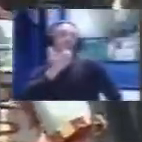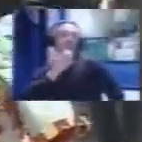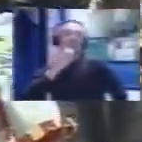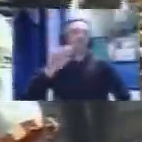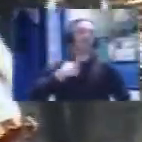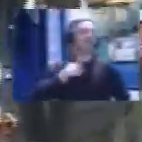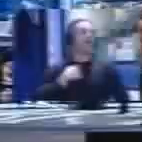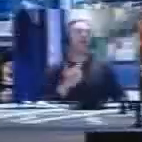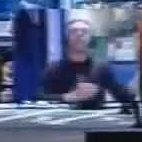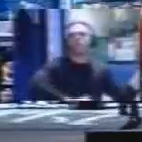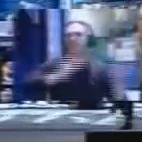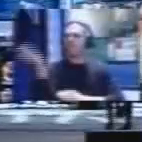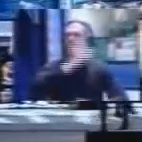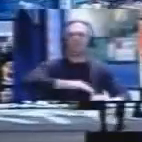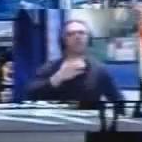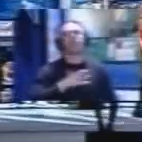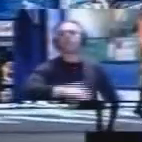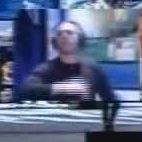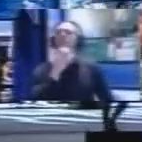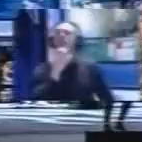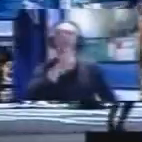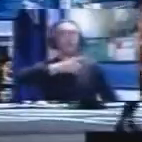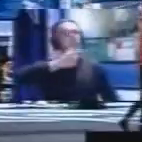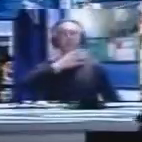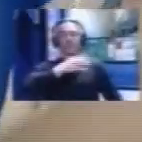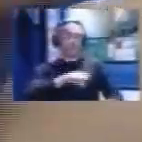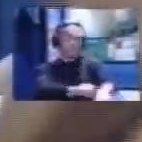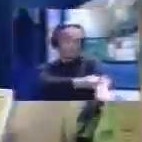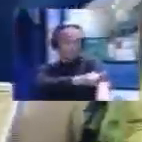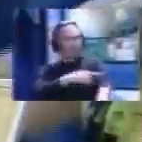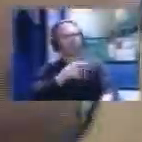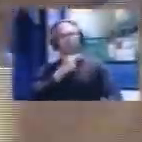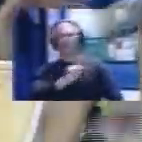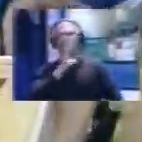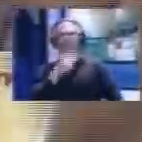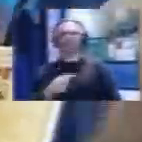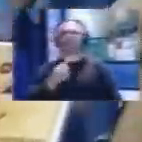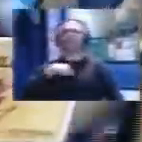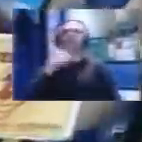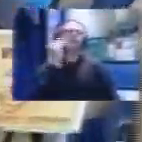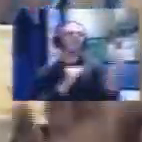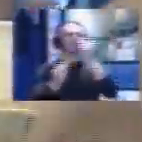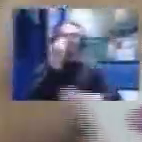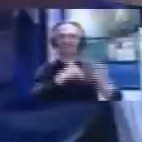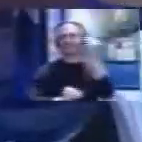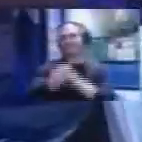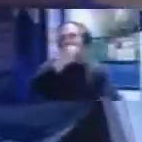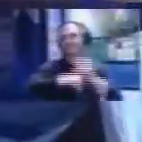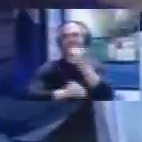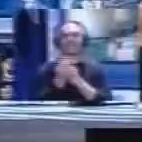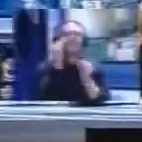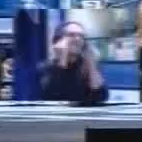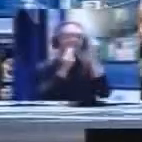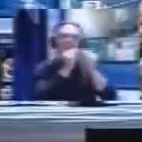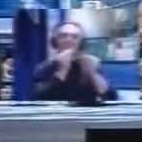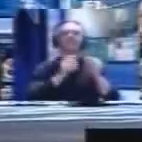son velludos, porque aquí somos muy metrosexual. Moverse con suavidad, las piernas saber usar, y con